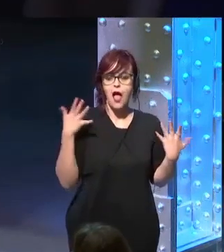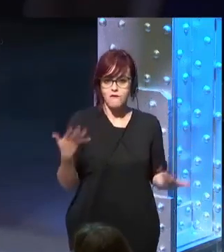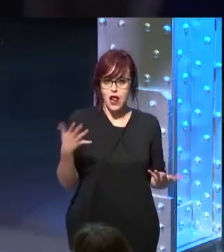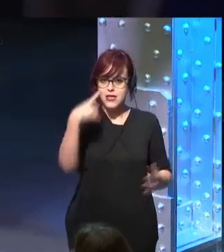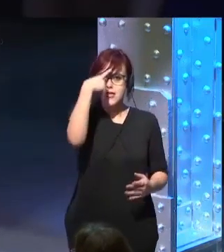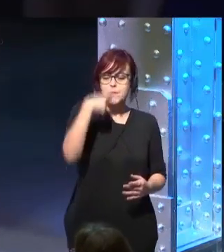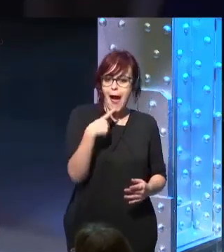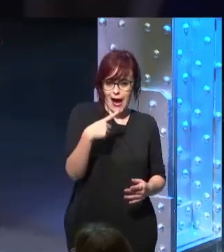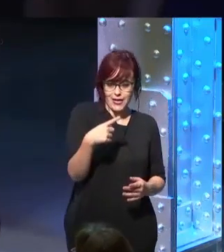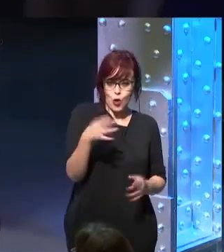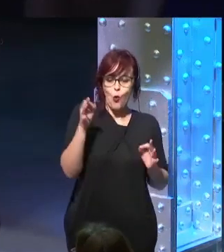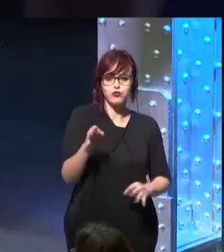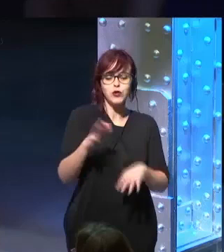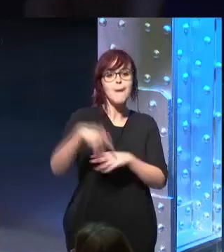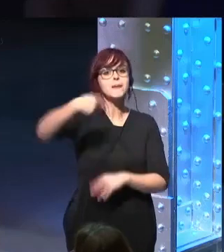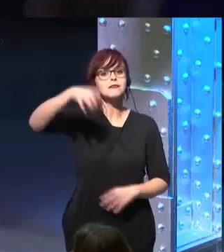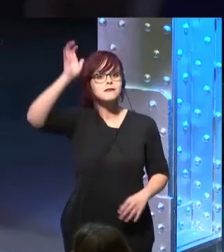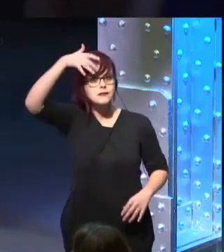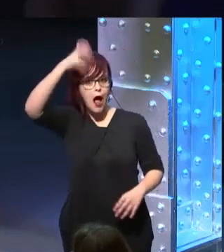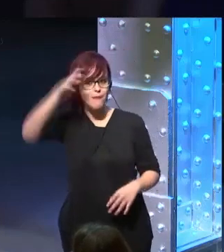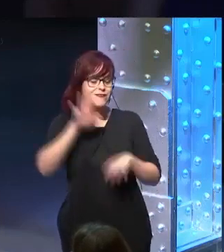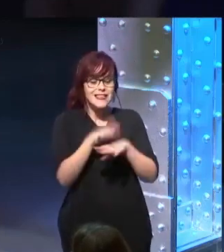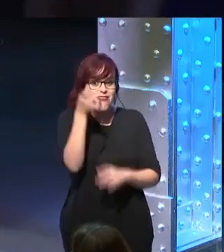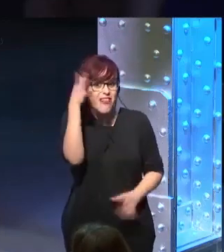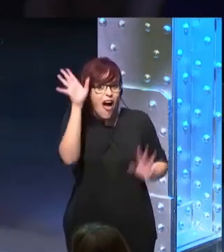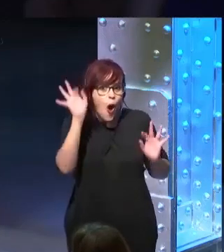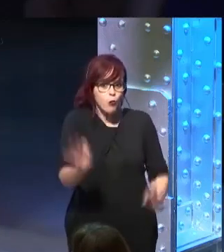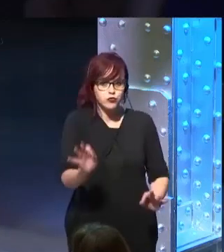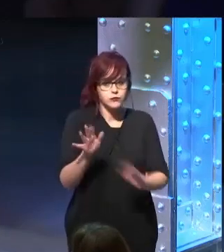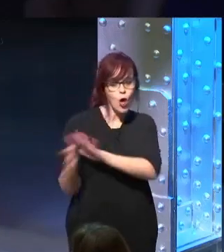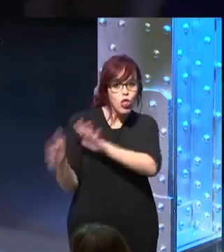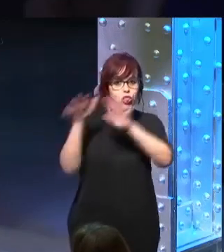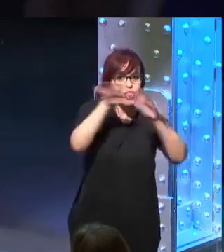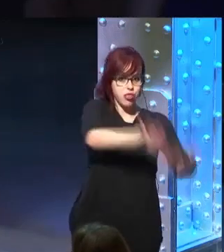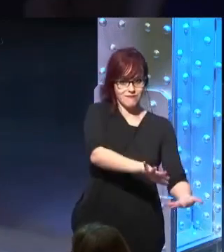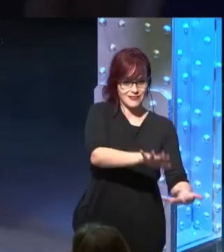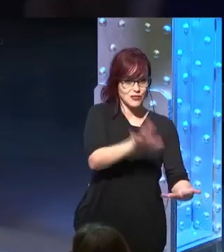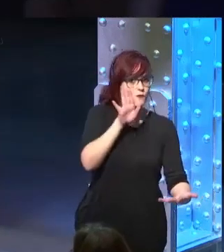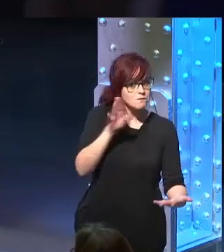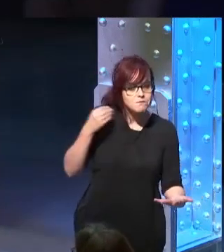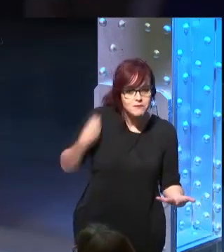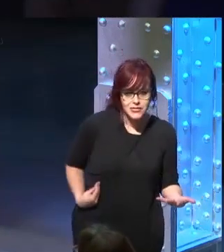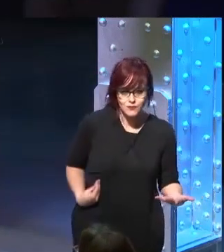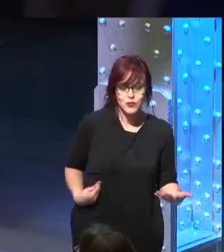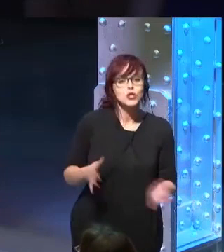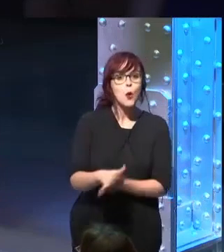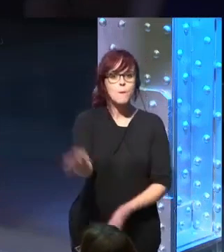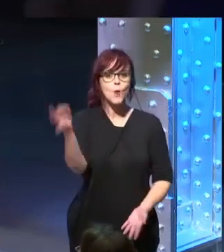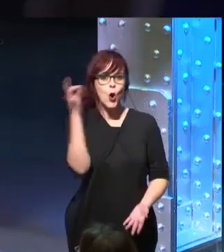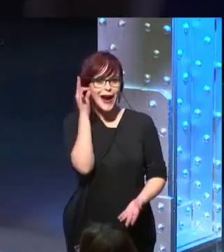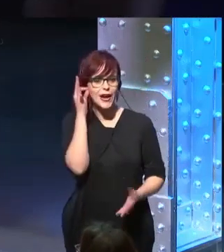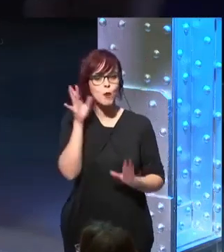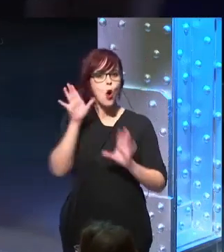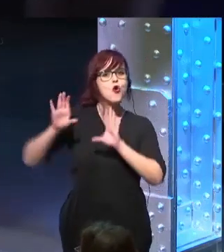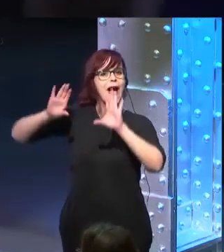colige de la imagen que hemos visto hace un momento del presidente Trump. Esta es un poco la idea que pretende trasladar ese montaje. Entonces, como las mujeres como